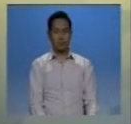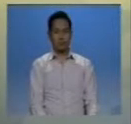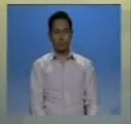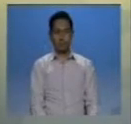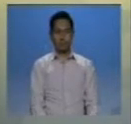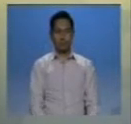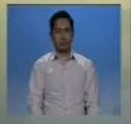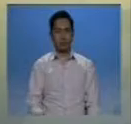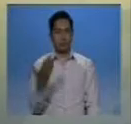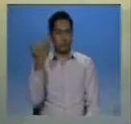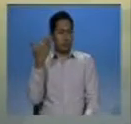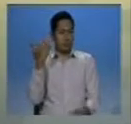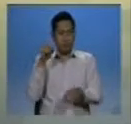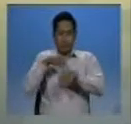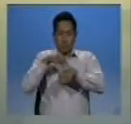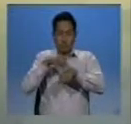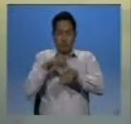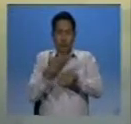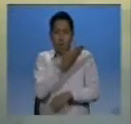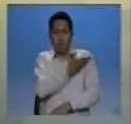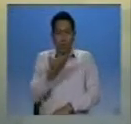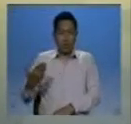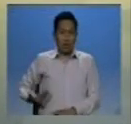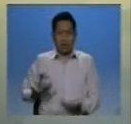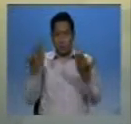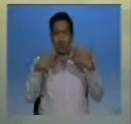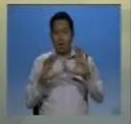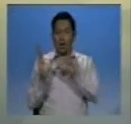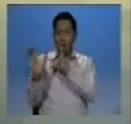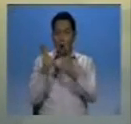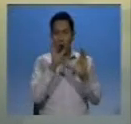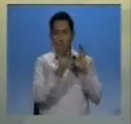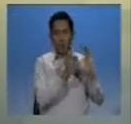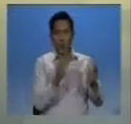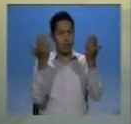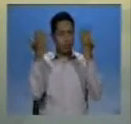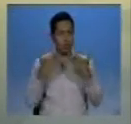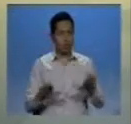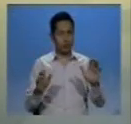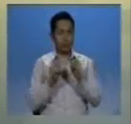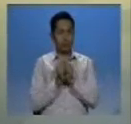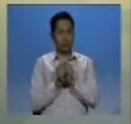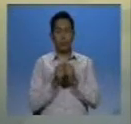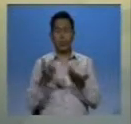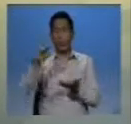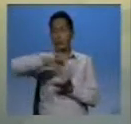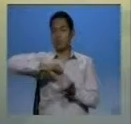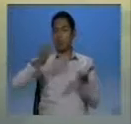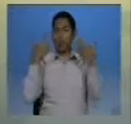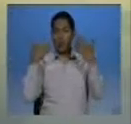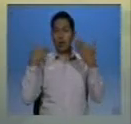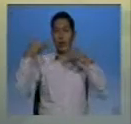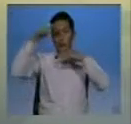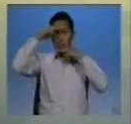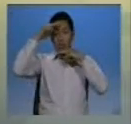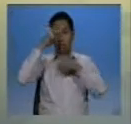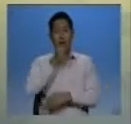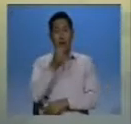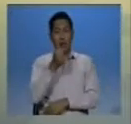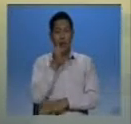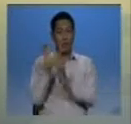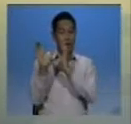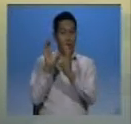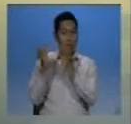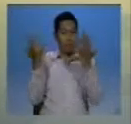Y hace pocos minutos el presidente Rafael Correa concluyó el conversatorio con los medios de comunicación en la ciudad de Guayaquil. El primer mandatario se refirió al